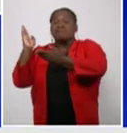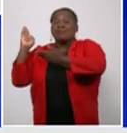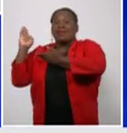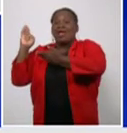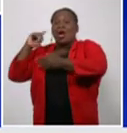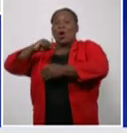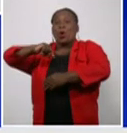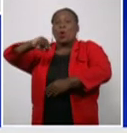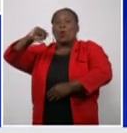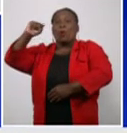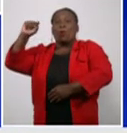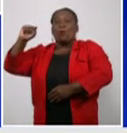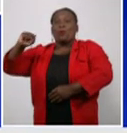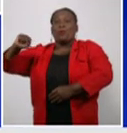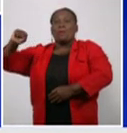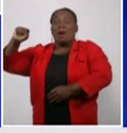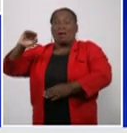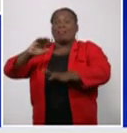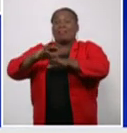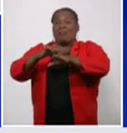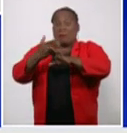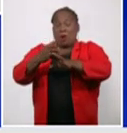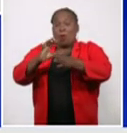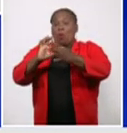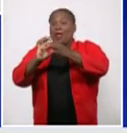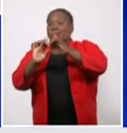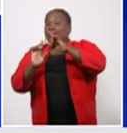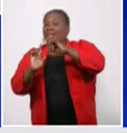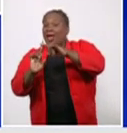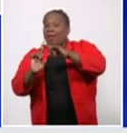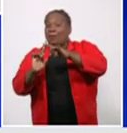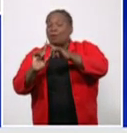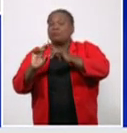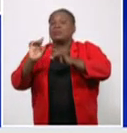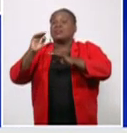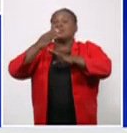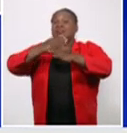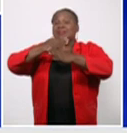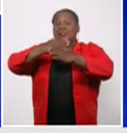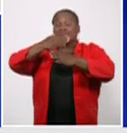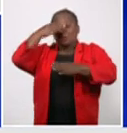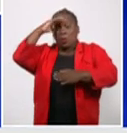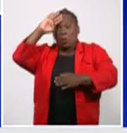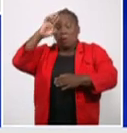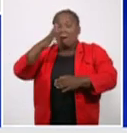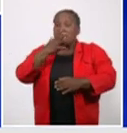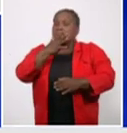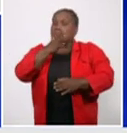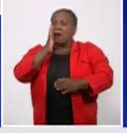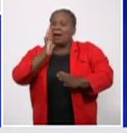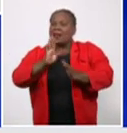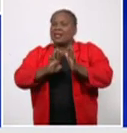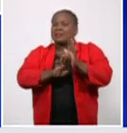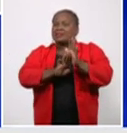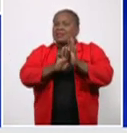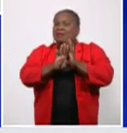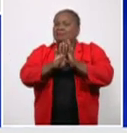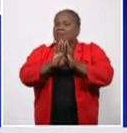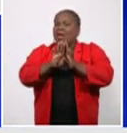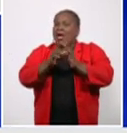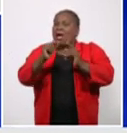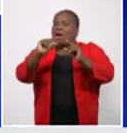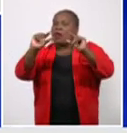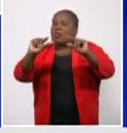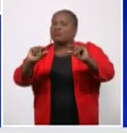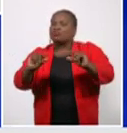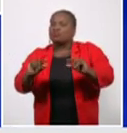pequeña reducción, Santiago de Cuba, que parece que quiere ir hacia la reducción, el